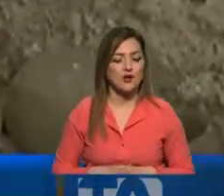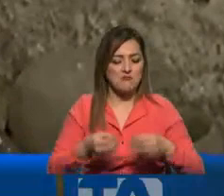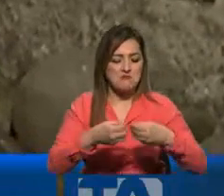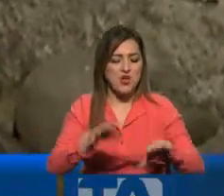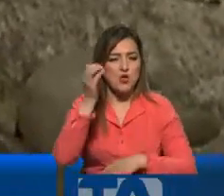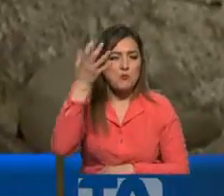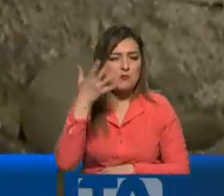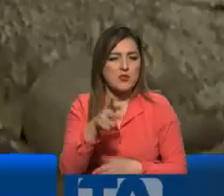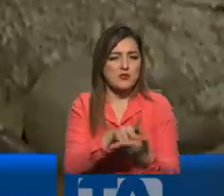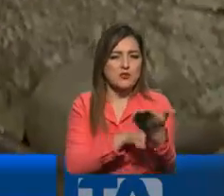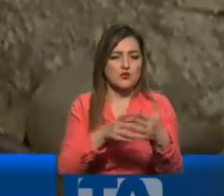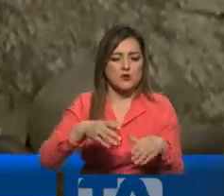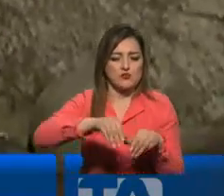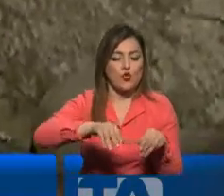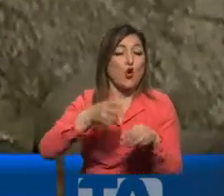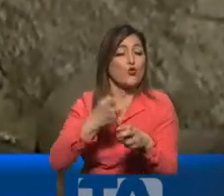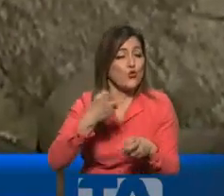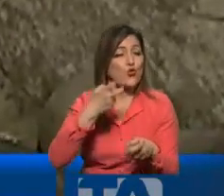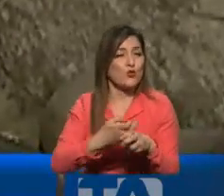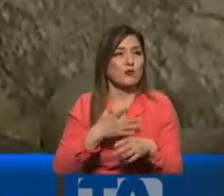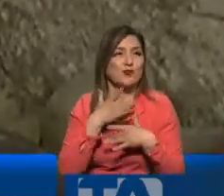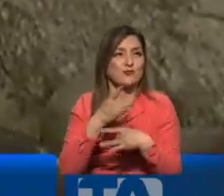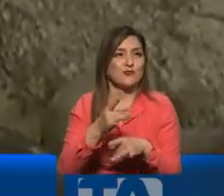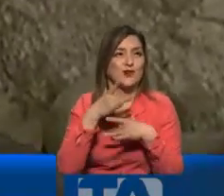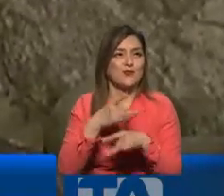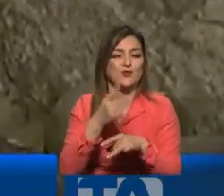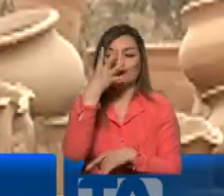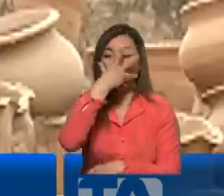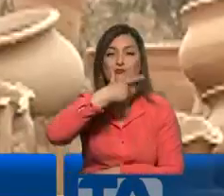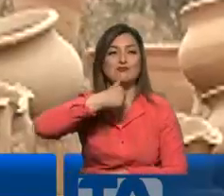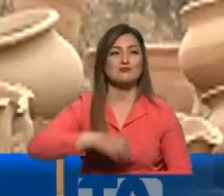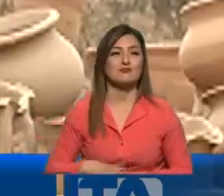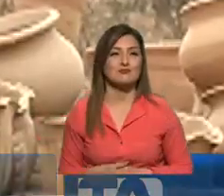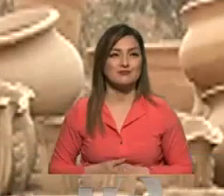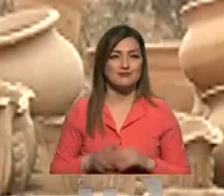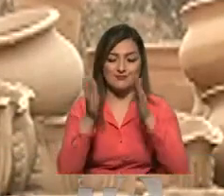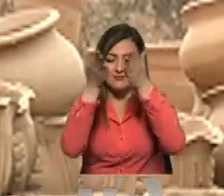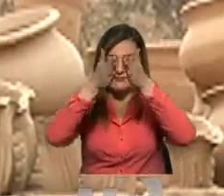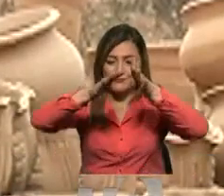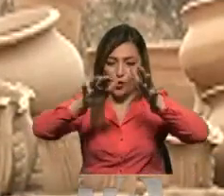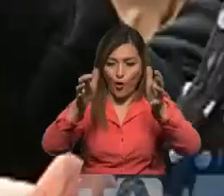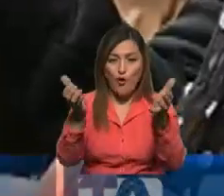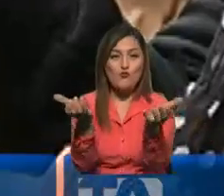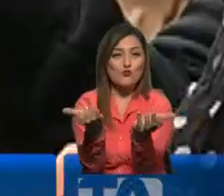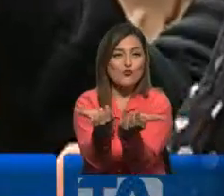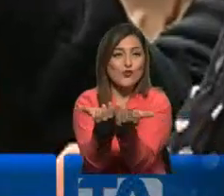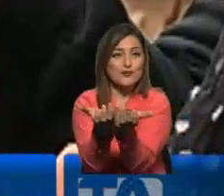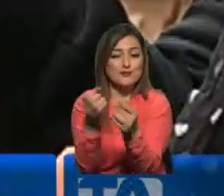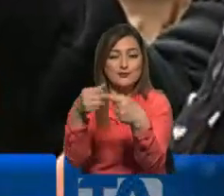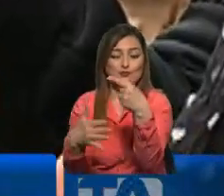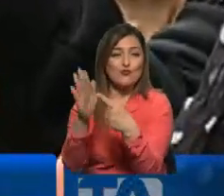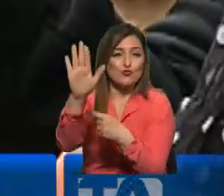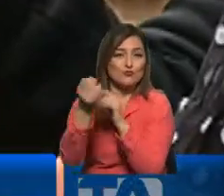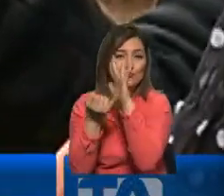porque, aunque sí es duro, pero no sé, para mí sí me gusta, es bonito. Las vasijas de barro son características propias